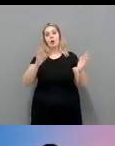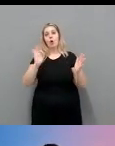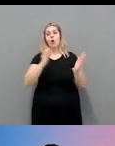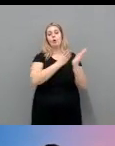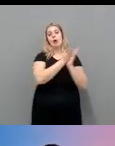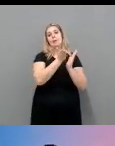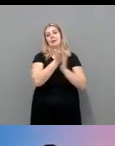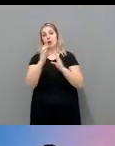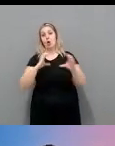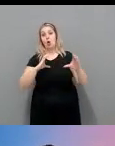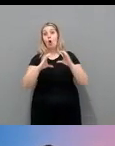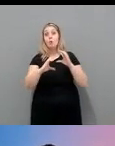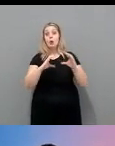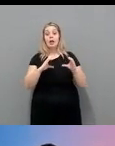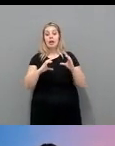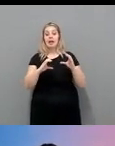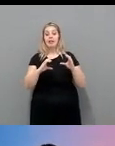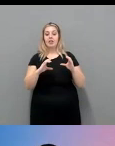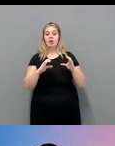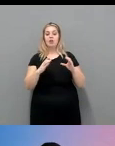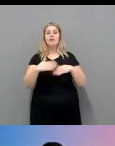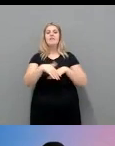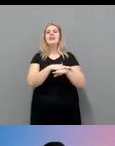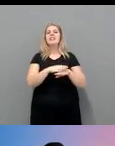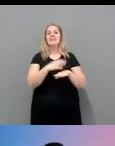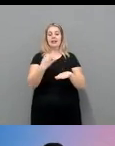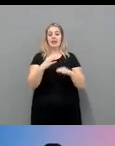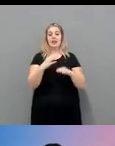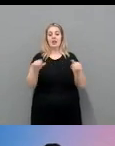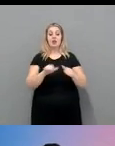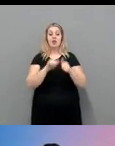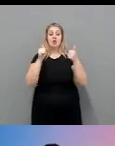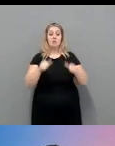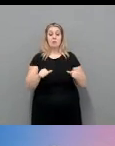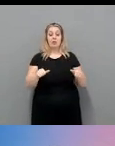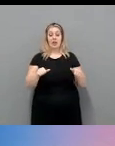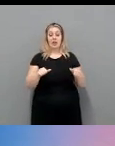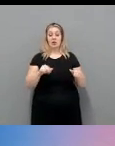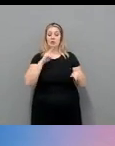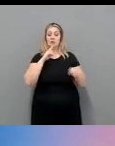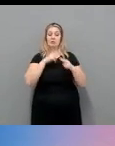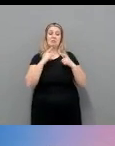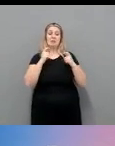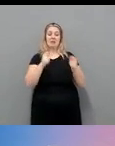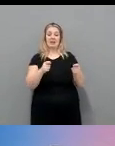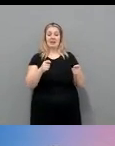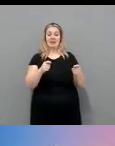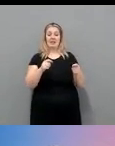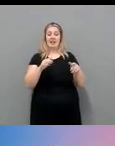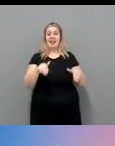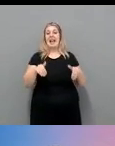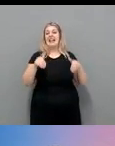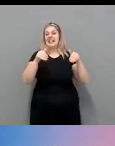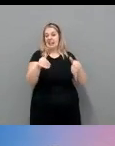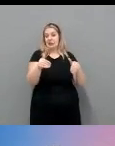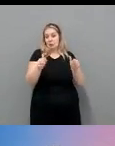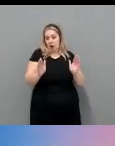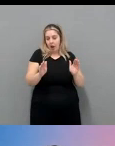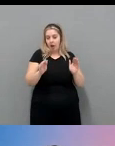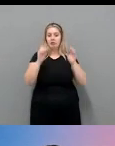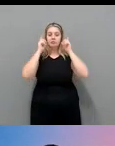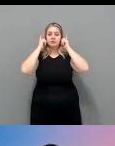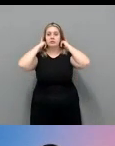comunicación se basaba en modelos que llamábamos de candidatura. Digamos que a